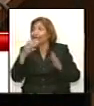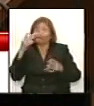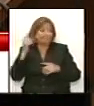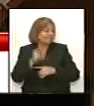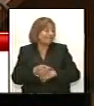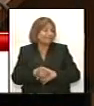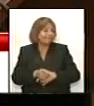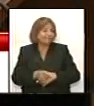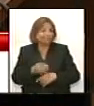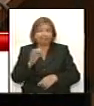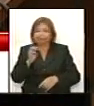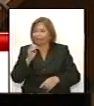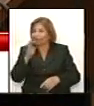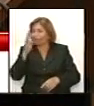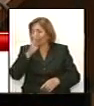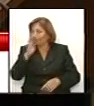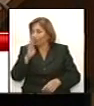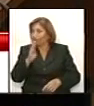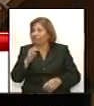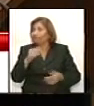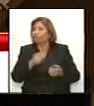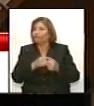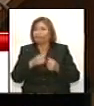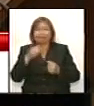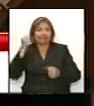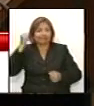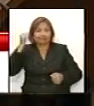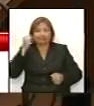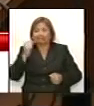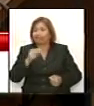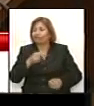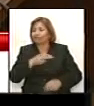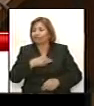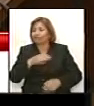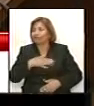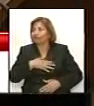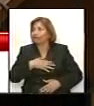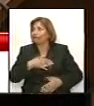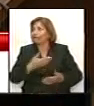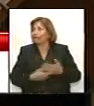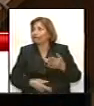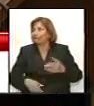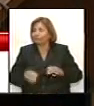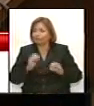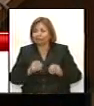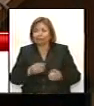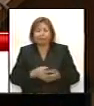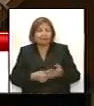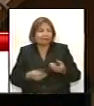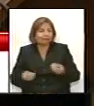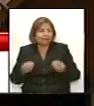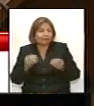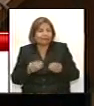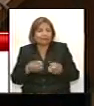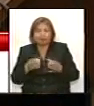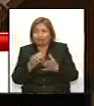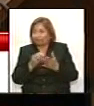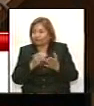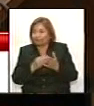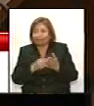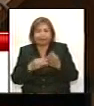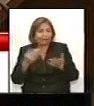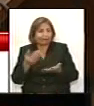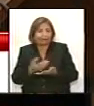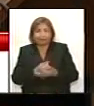sentencia Escher contra Brasil, de la Corte Interamericana de Derechos Humanos. Tiene problemáticas cuando en Estados Unidos se ha decretado inconstitucional normas